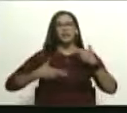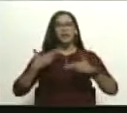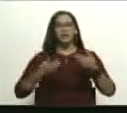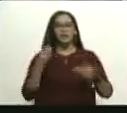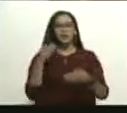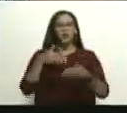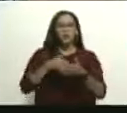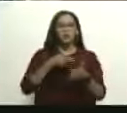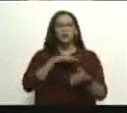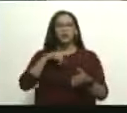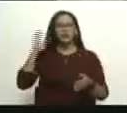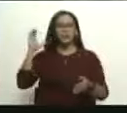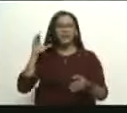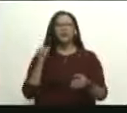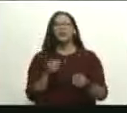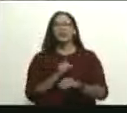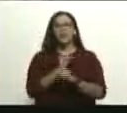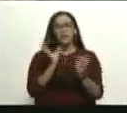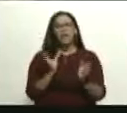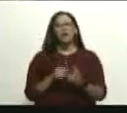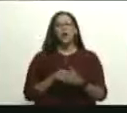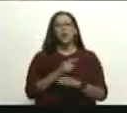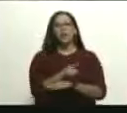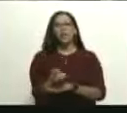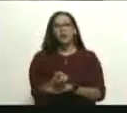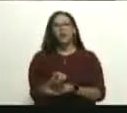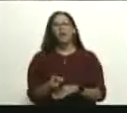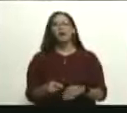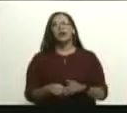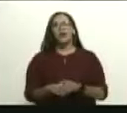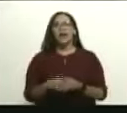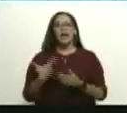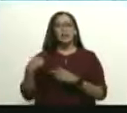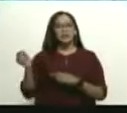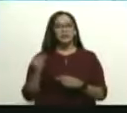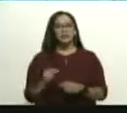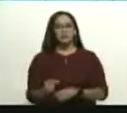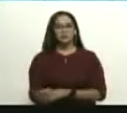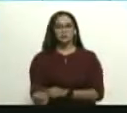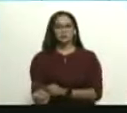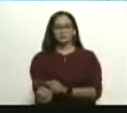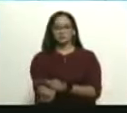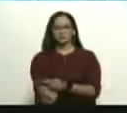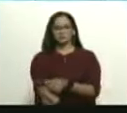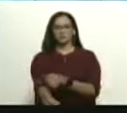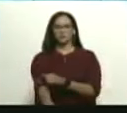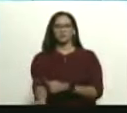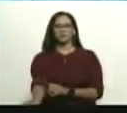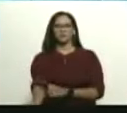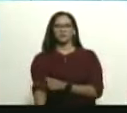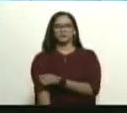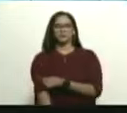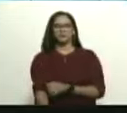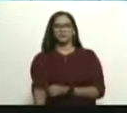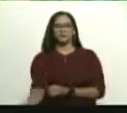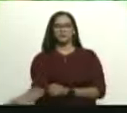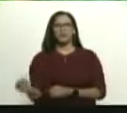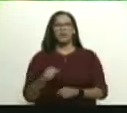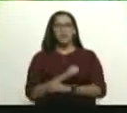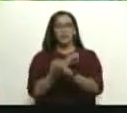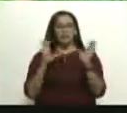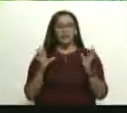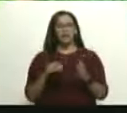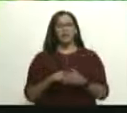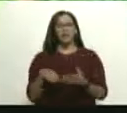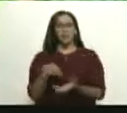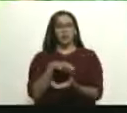aplicado contra nuestra patria y que sin duda alguna los obligó precisamente a irse. Sí, claro, precisamente el daño